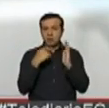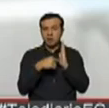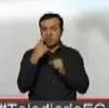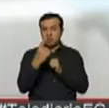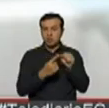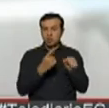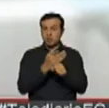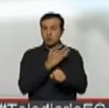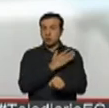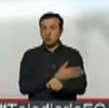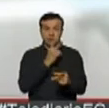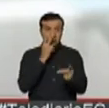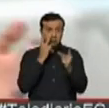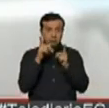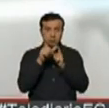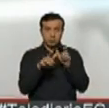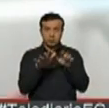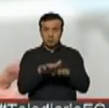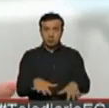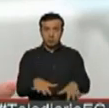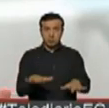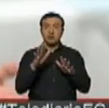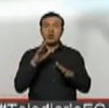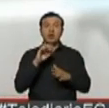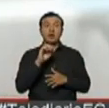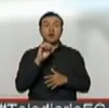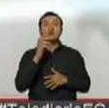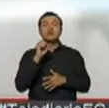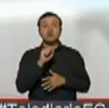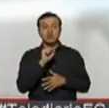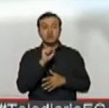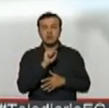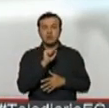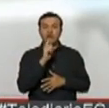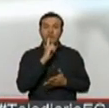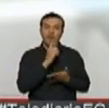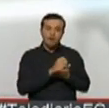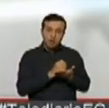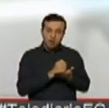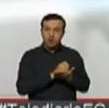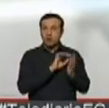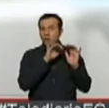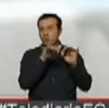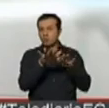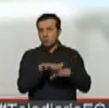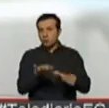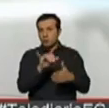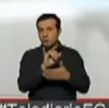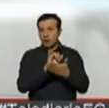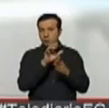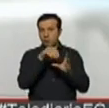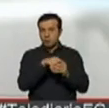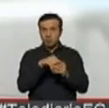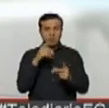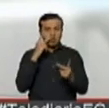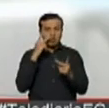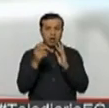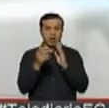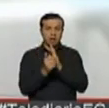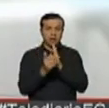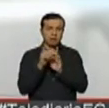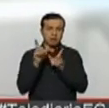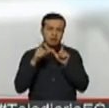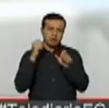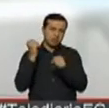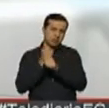año pasado identificamos gente que venía desde Zaruma, desde Portobelo, desplazada hacia Buenos Aires, en razón de que tenían estas habilidades de